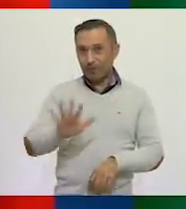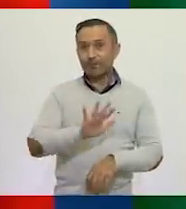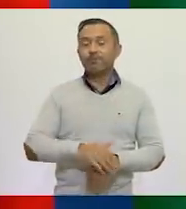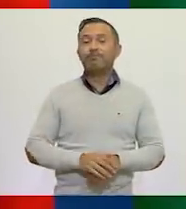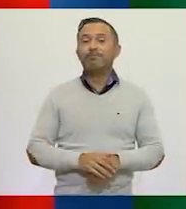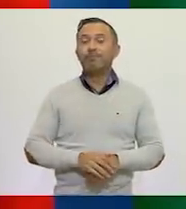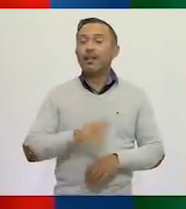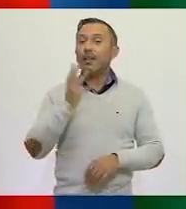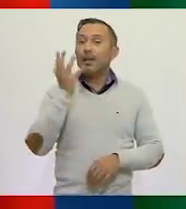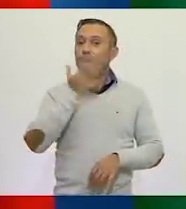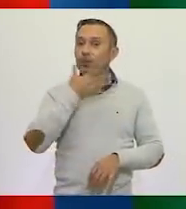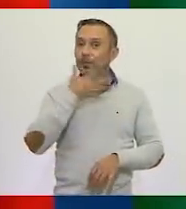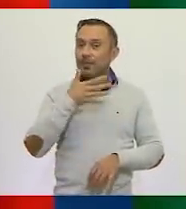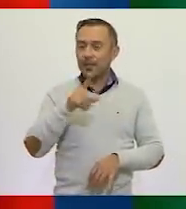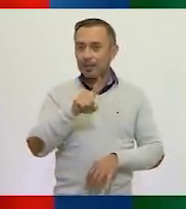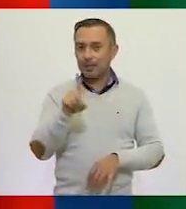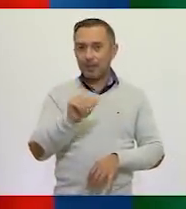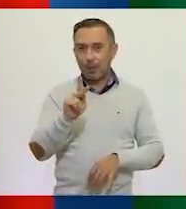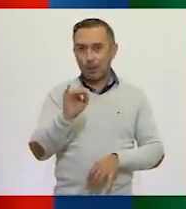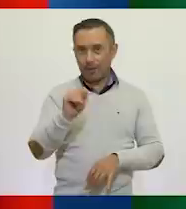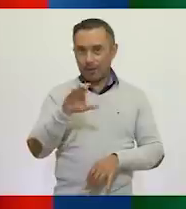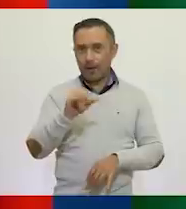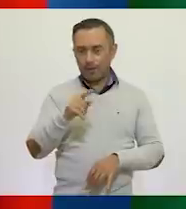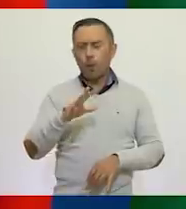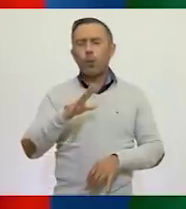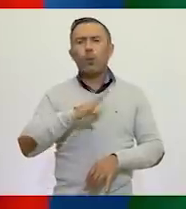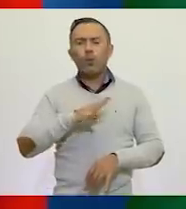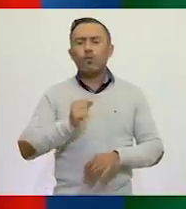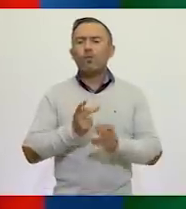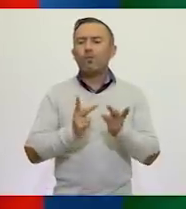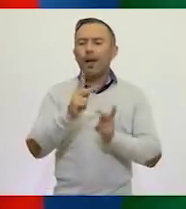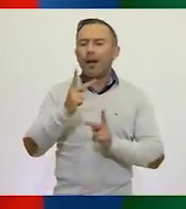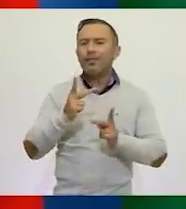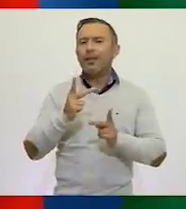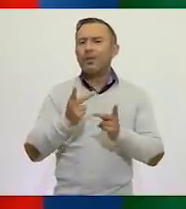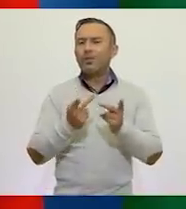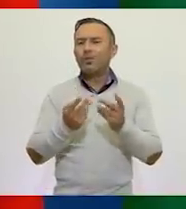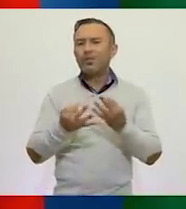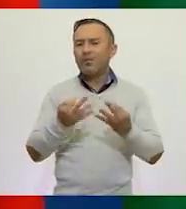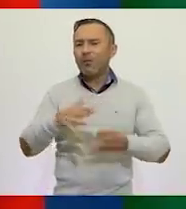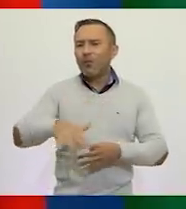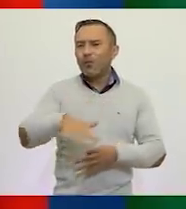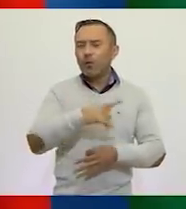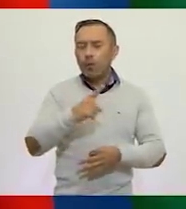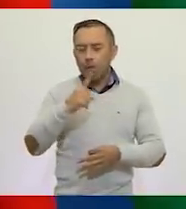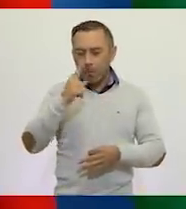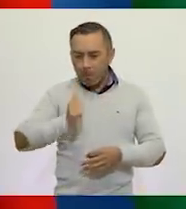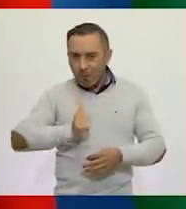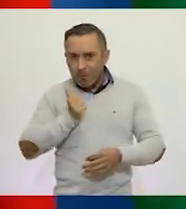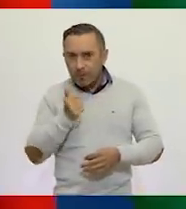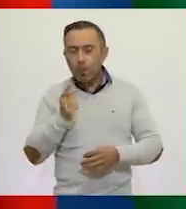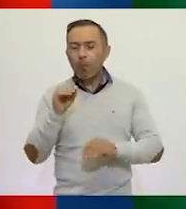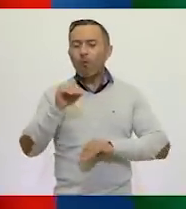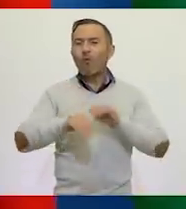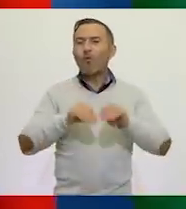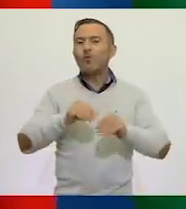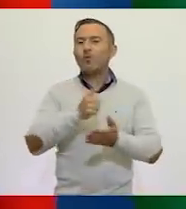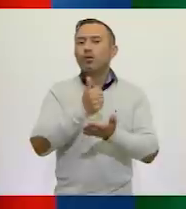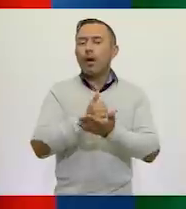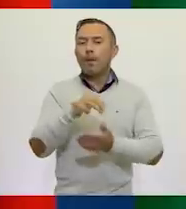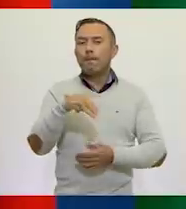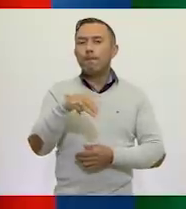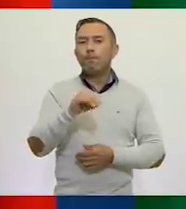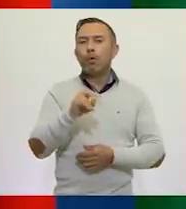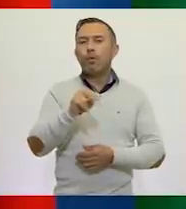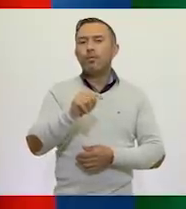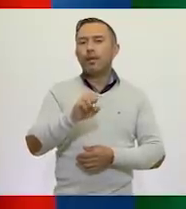las riquezas naturales con las que contaba la región y decidieron fundar la ciudad de Monte Albán sobre un pequeño cerro donde